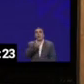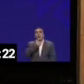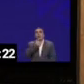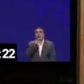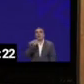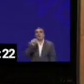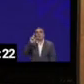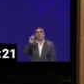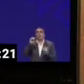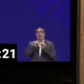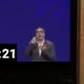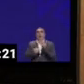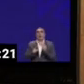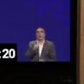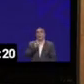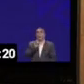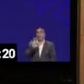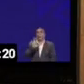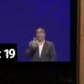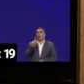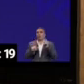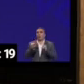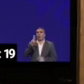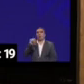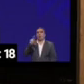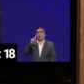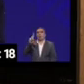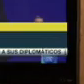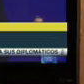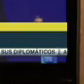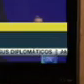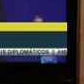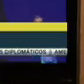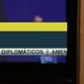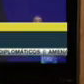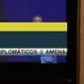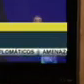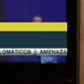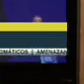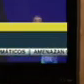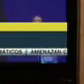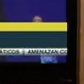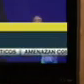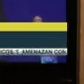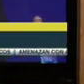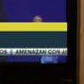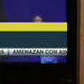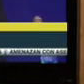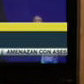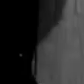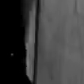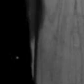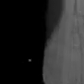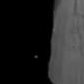polainas Tú vendiste el agua y ahora pretendes cuidarla Mejoras otro partido con la rata de la rea A ver si como un chapa tienes a alguien